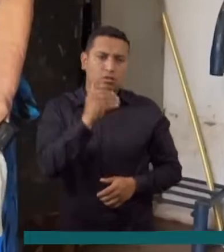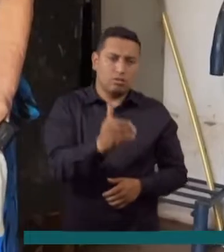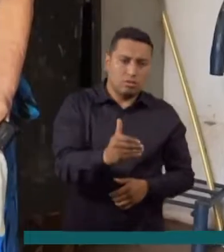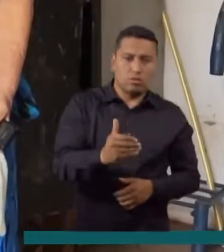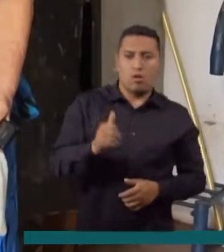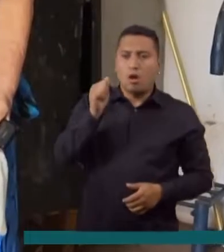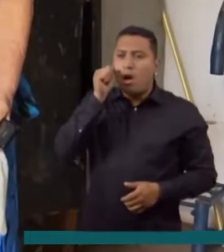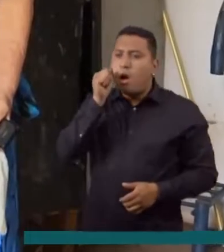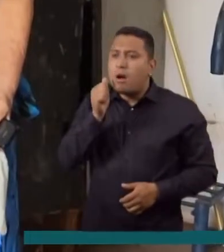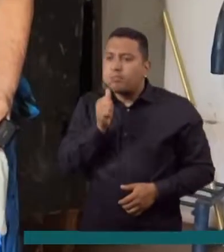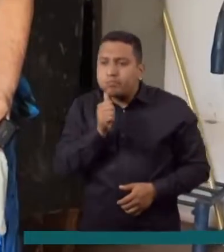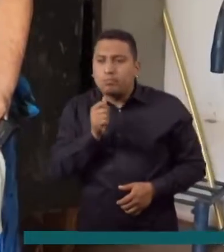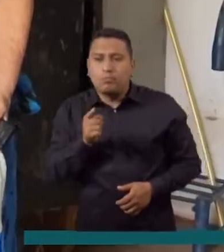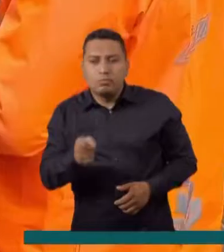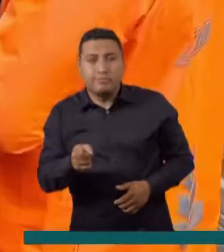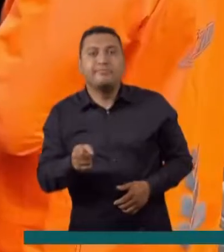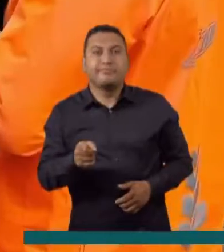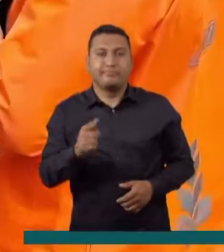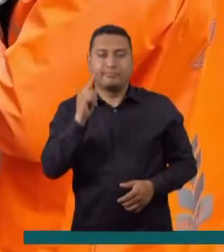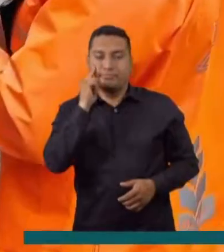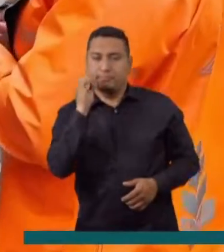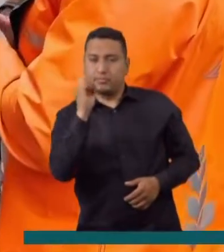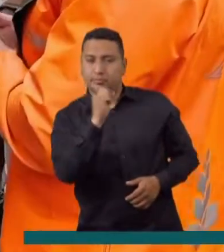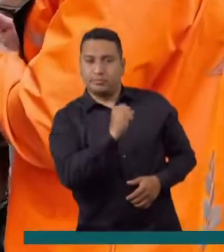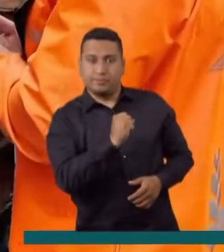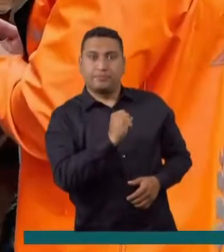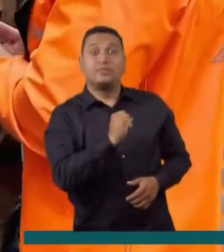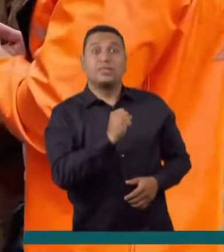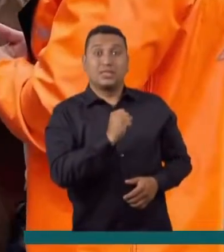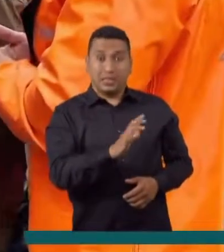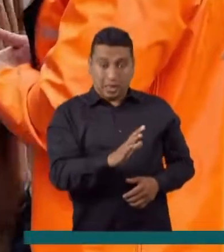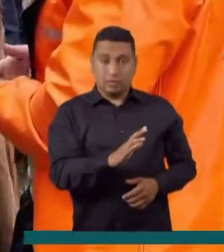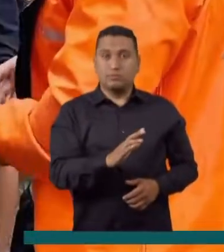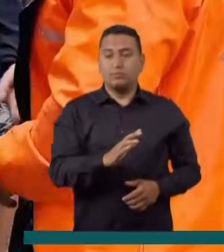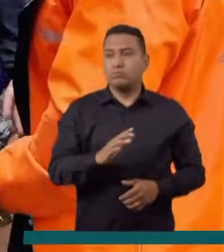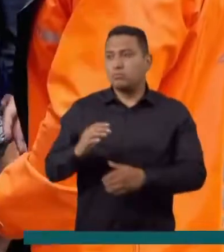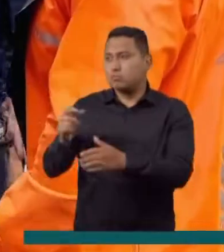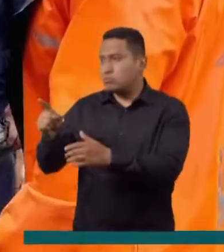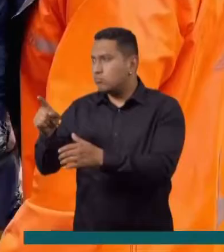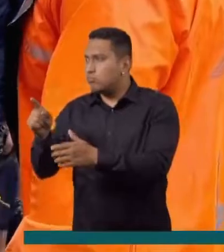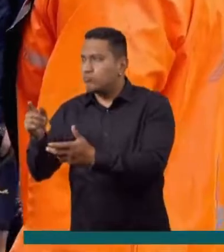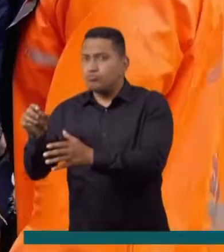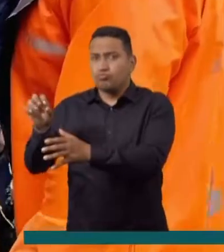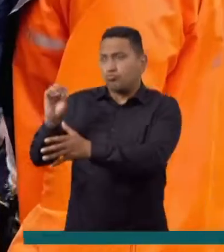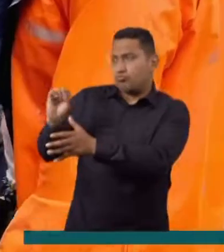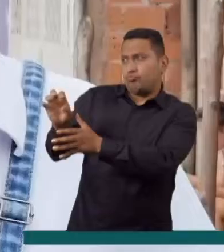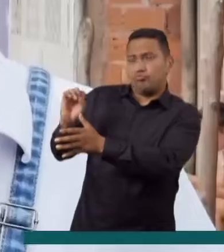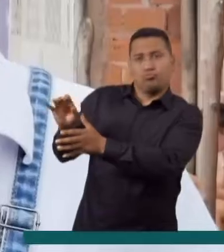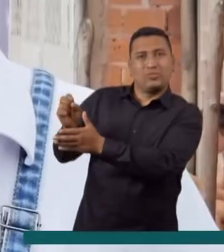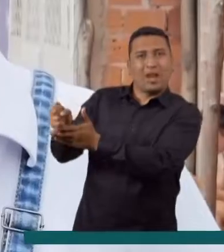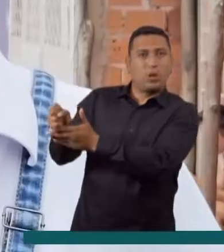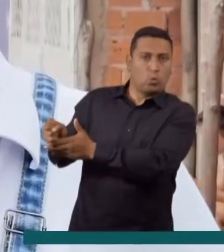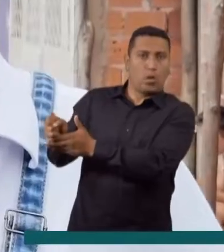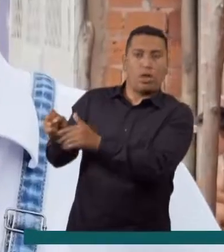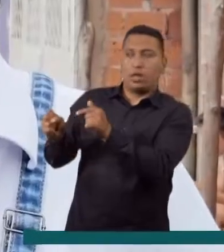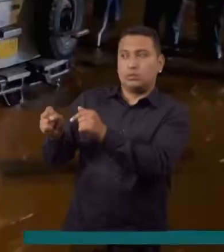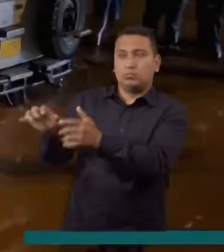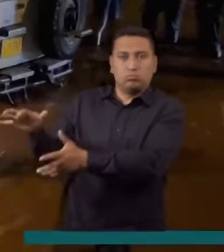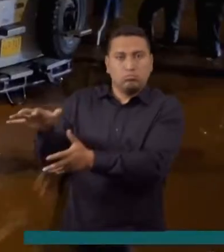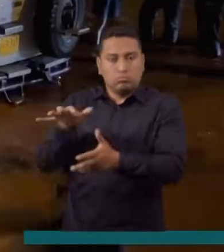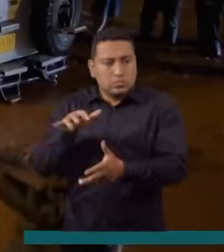en riesgo, las mamitas que están embarazadas y buscamos con nuestro banco de ayudas las ayudas que ellas requieren como